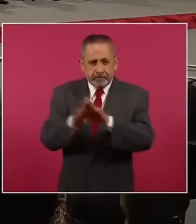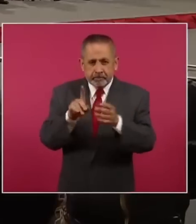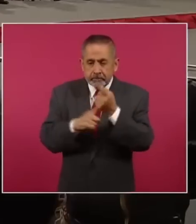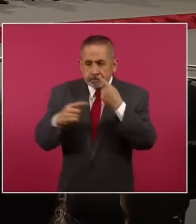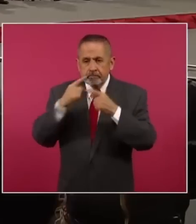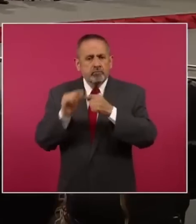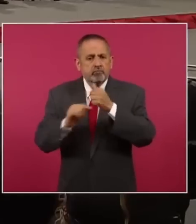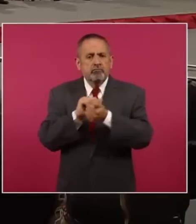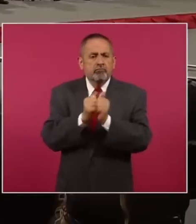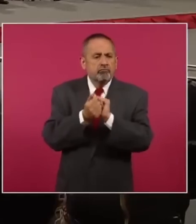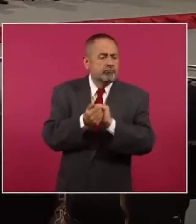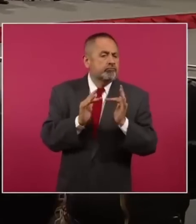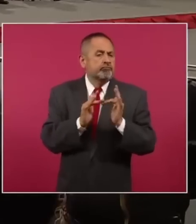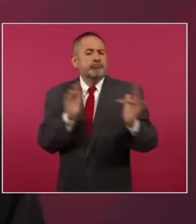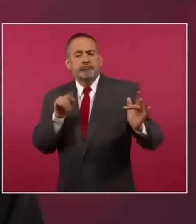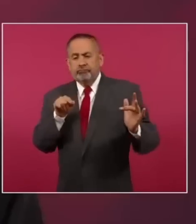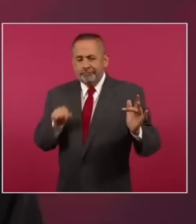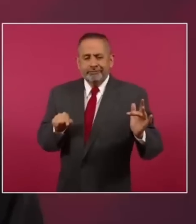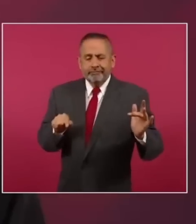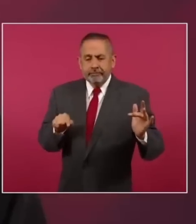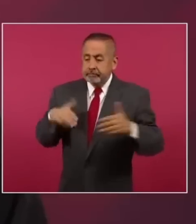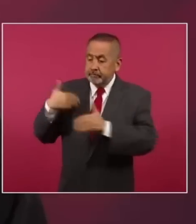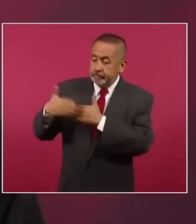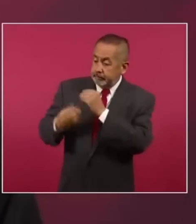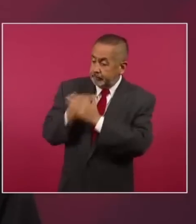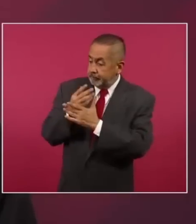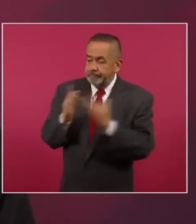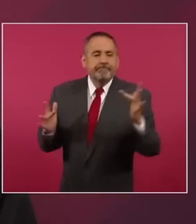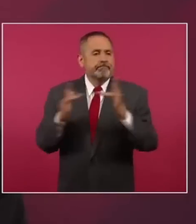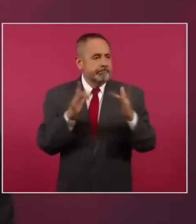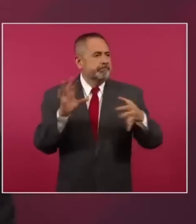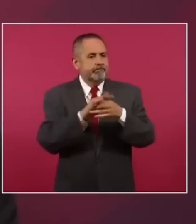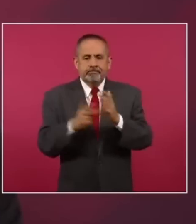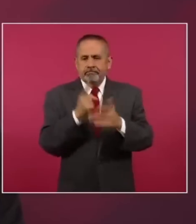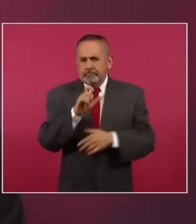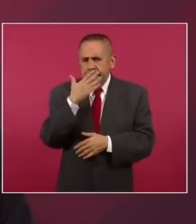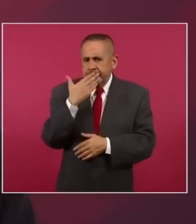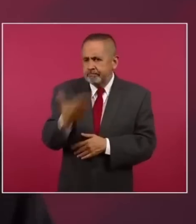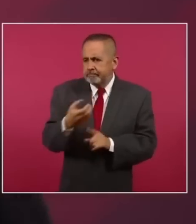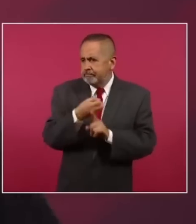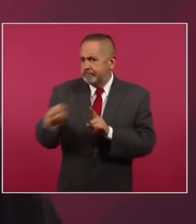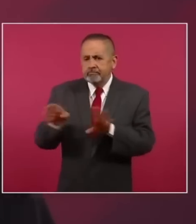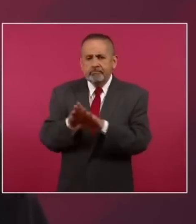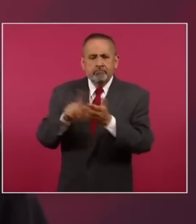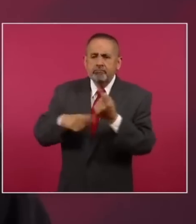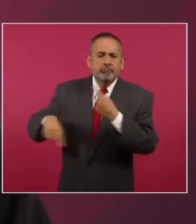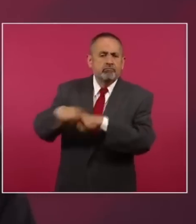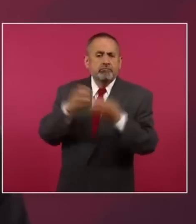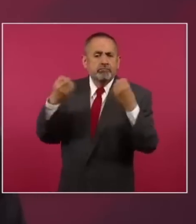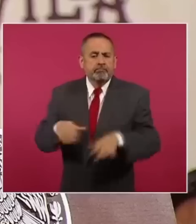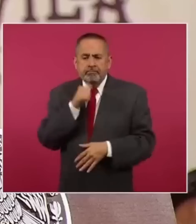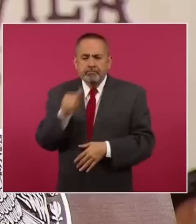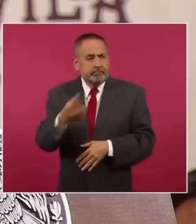salida gradual y ordenada que no afectara a los beneficiarios o a los clientes de